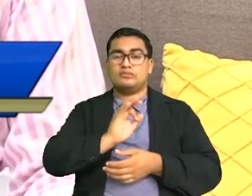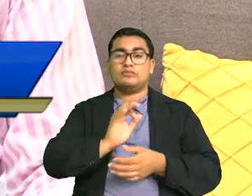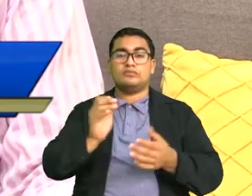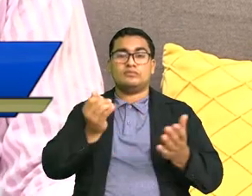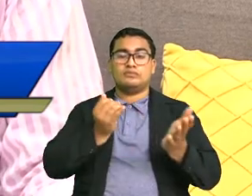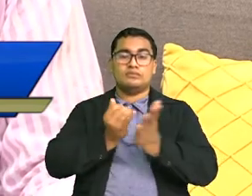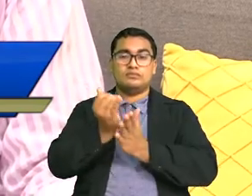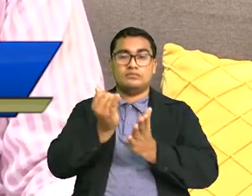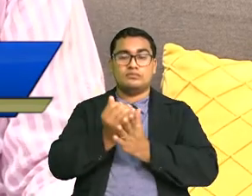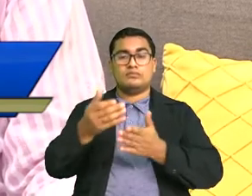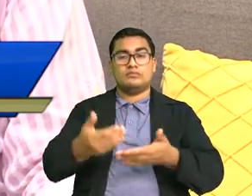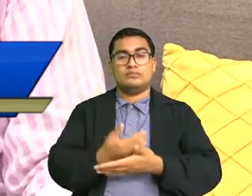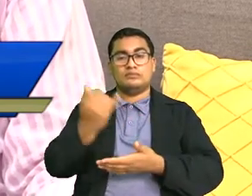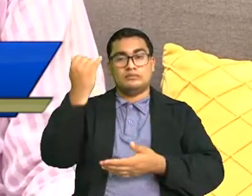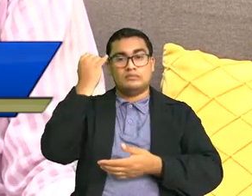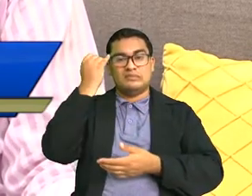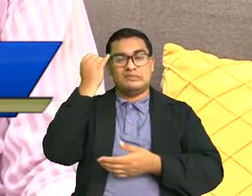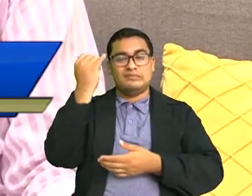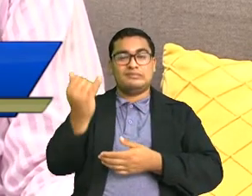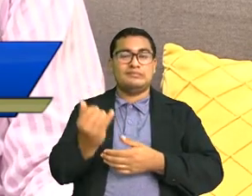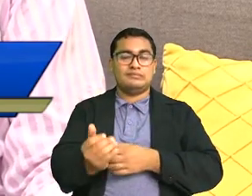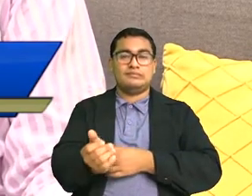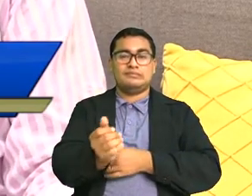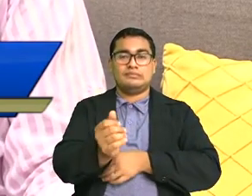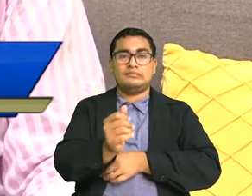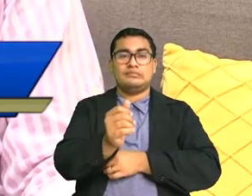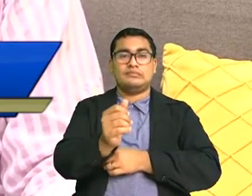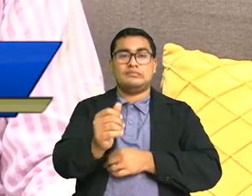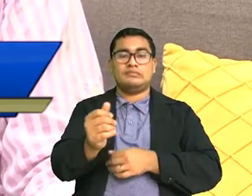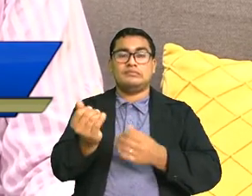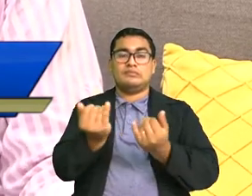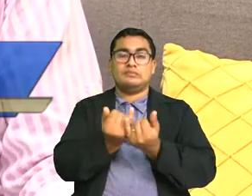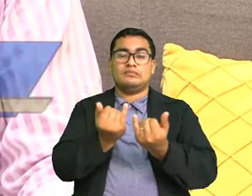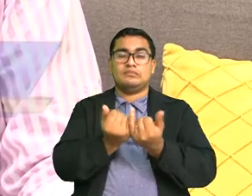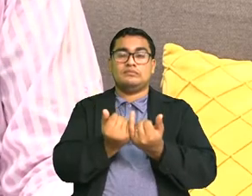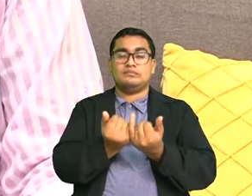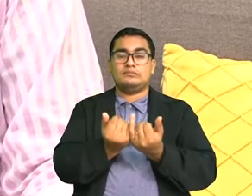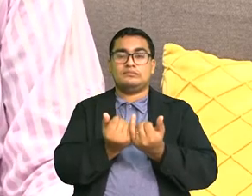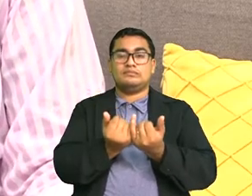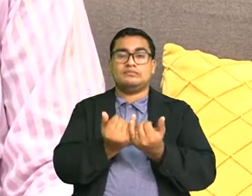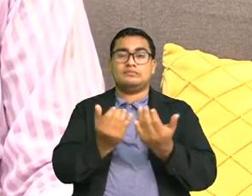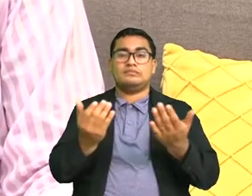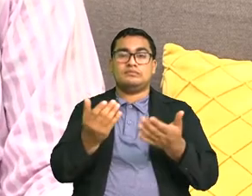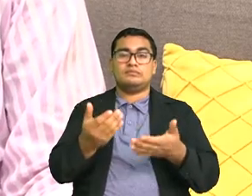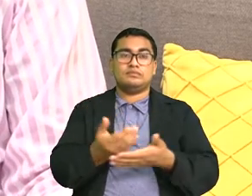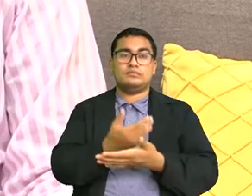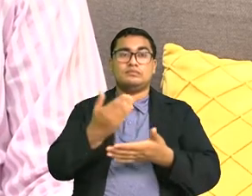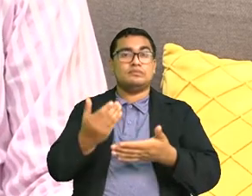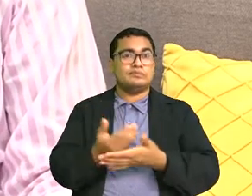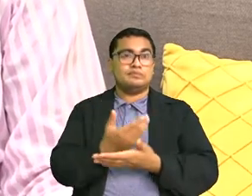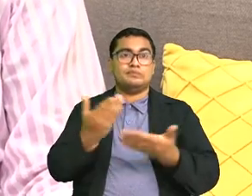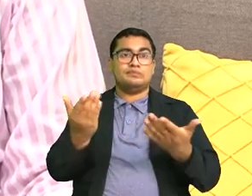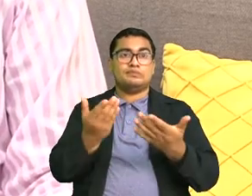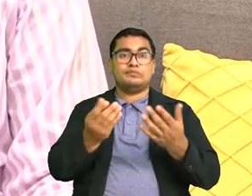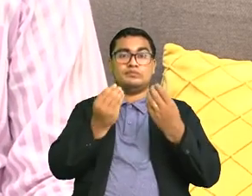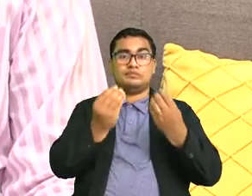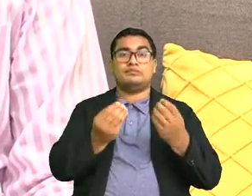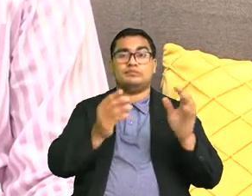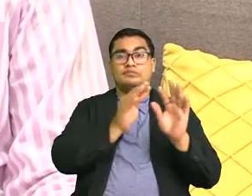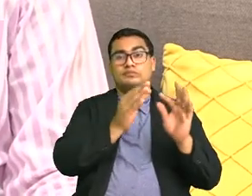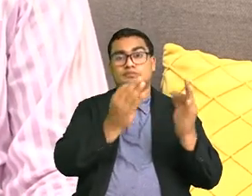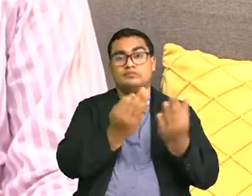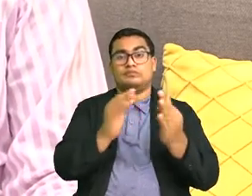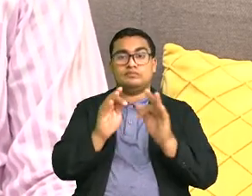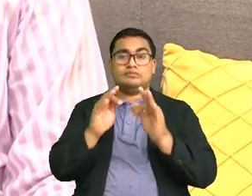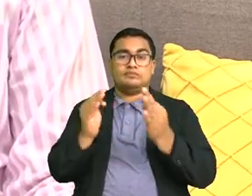tecnológica se traduce el día de hoy en muchos impactos porque muchas de estas familias que son